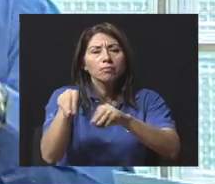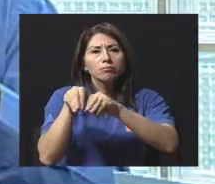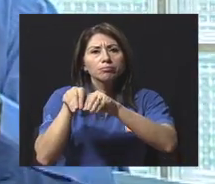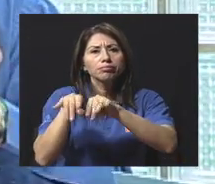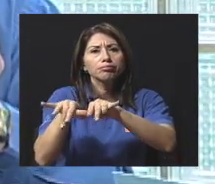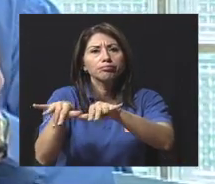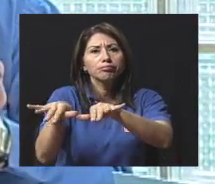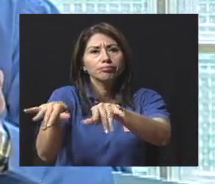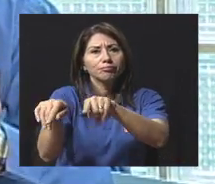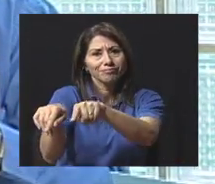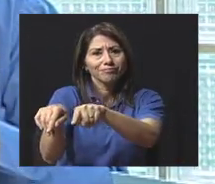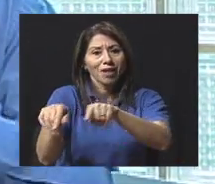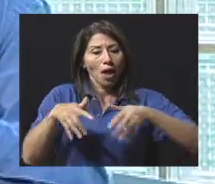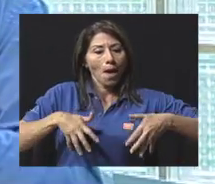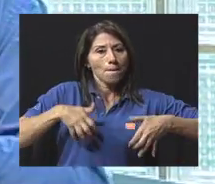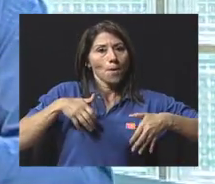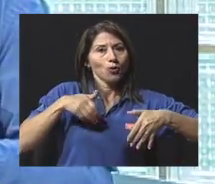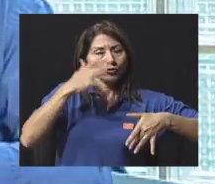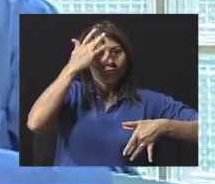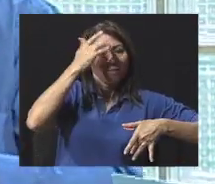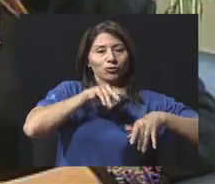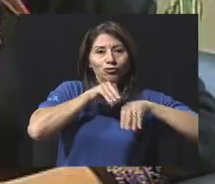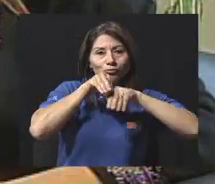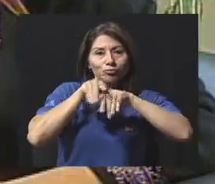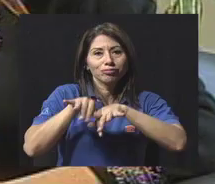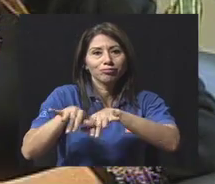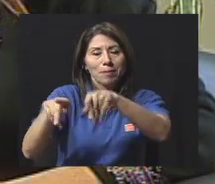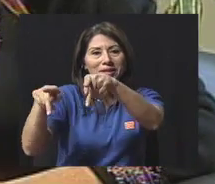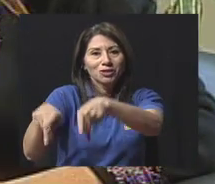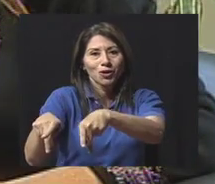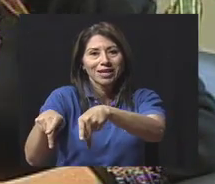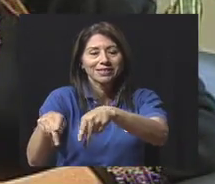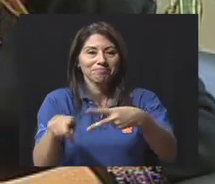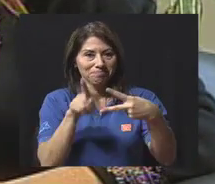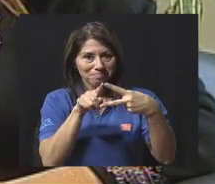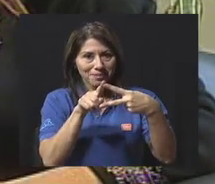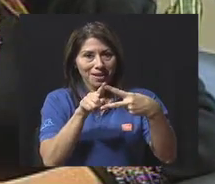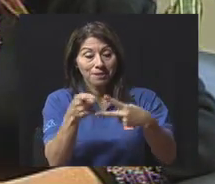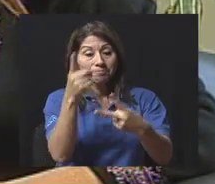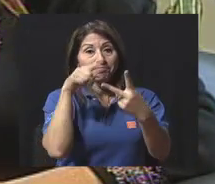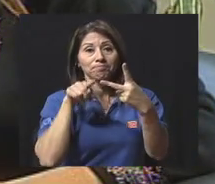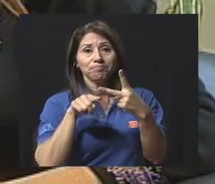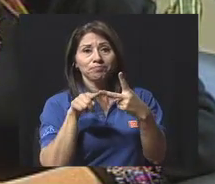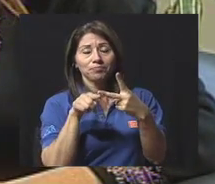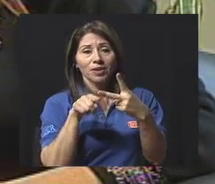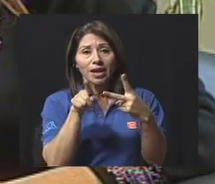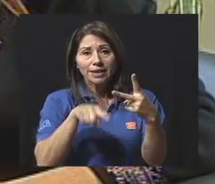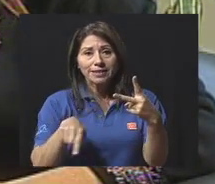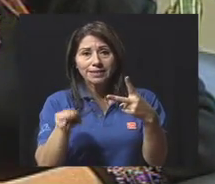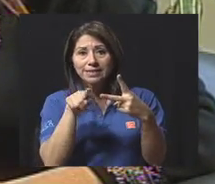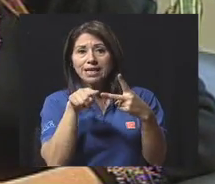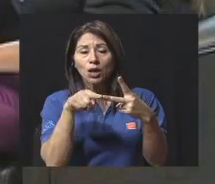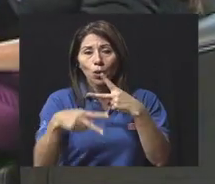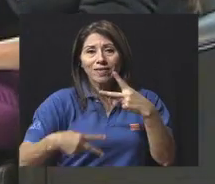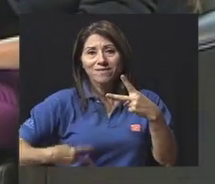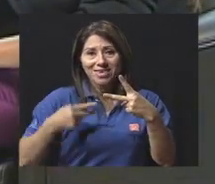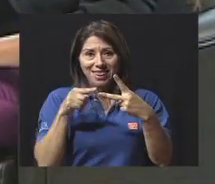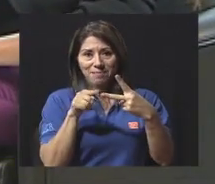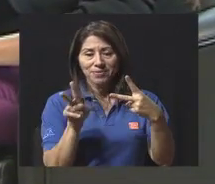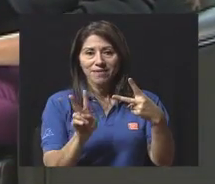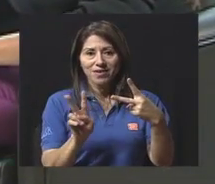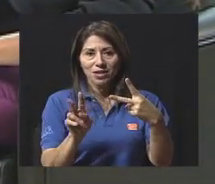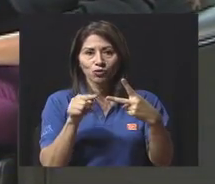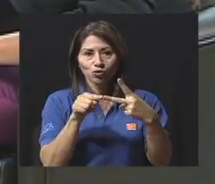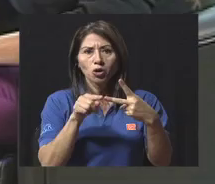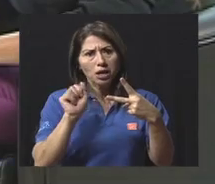virus digamos de los primates a a las personas el otro tipo de ciclo de vida que puede hacer el virus es